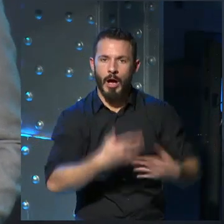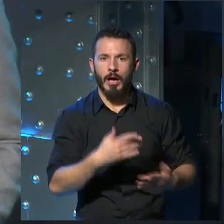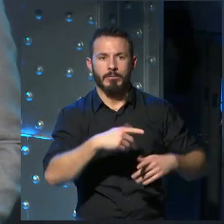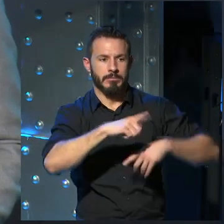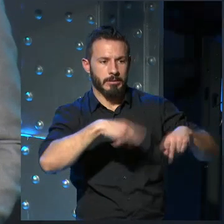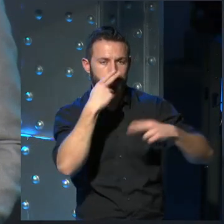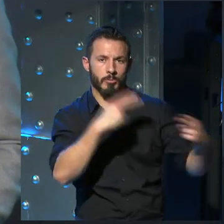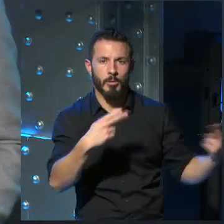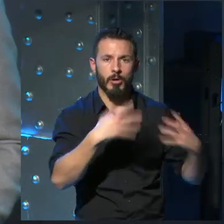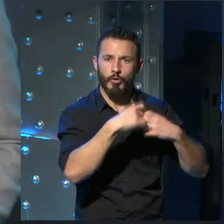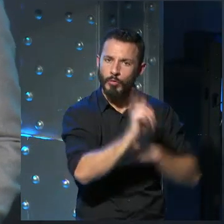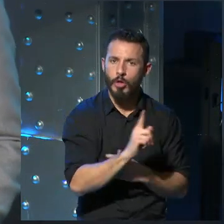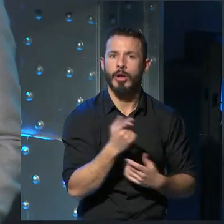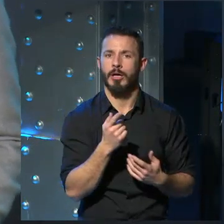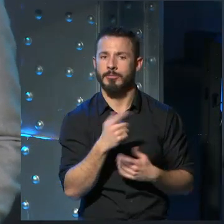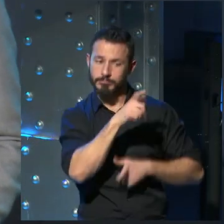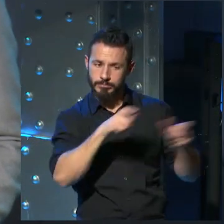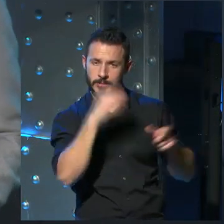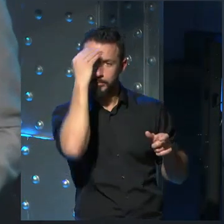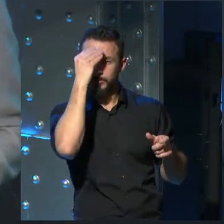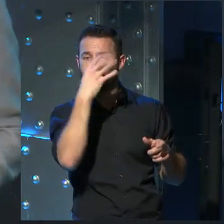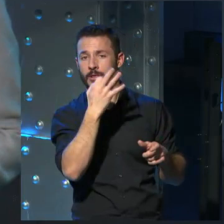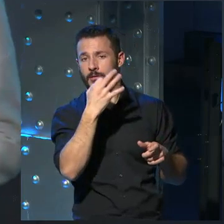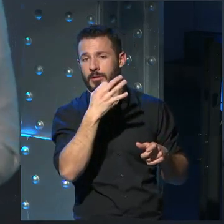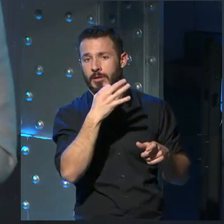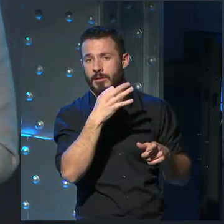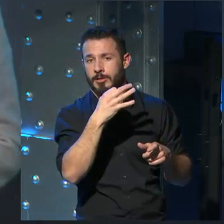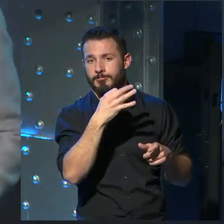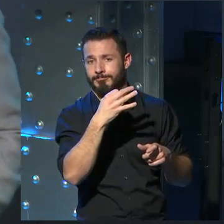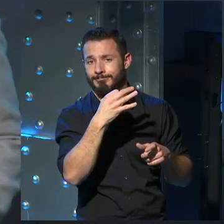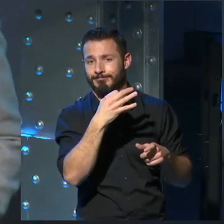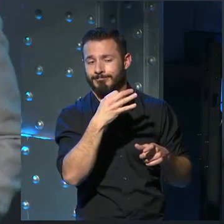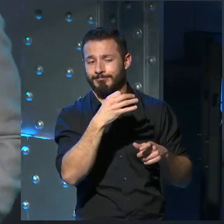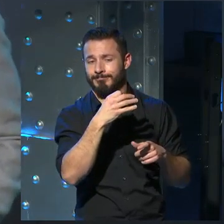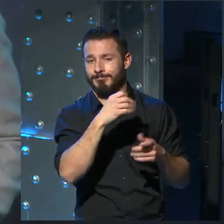transporte público no funciona adecuadamente, pues habrá que tomar la decisión de invertir